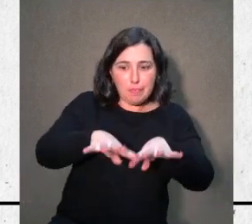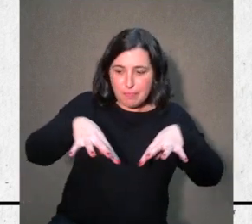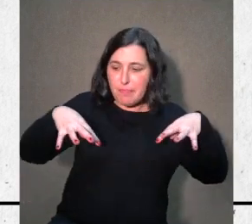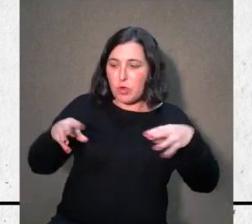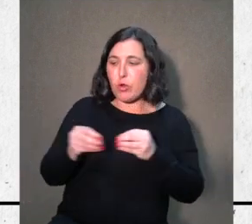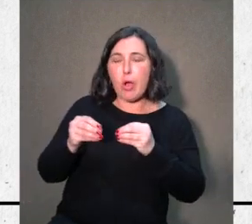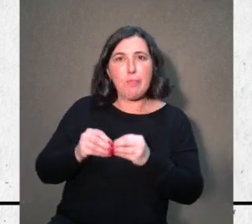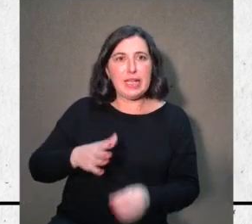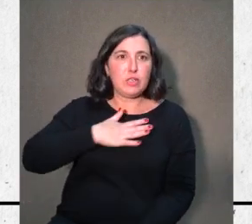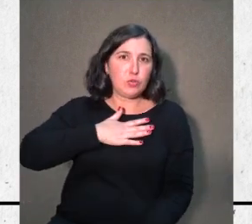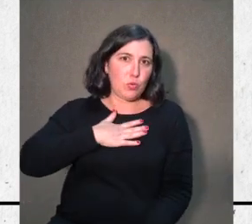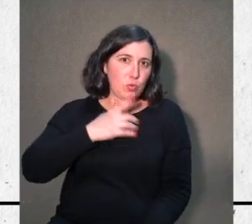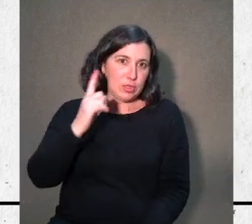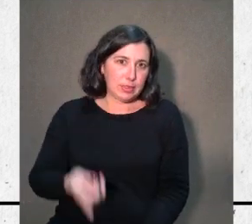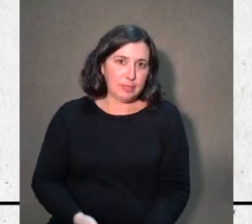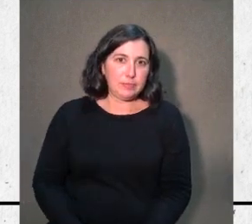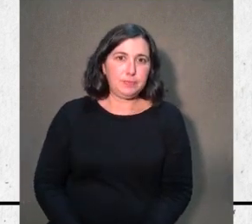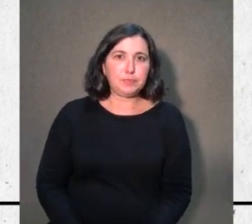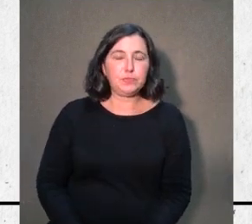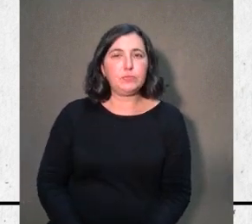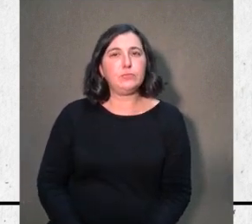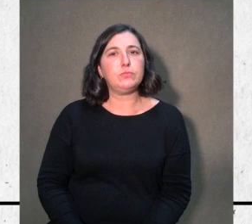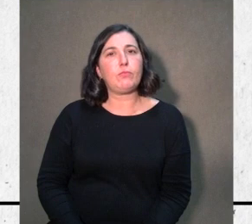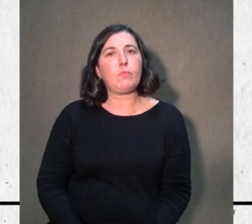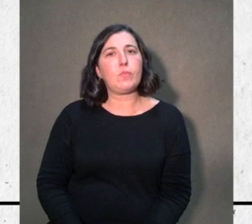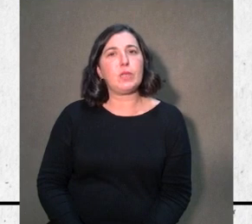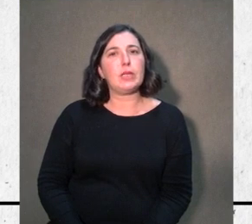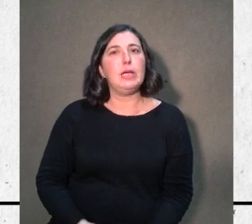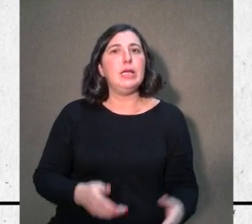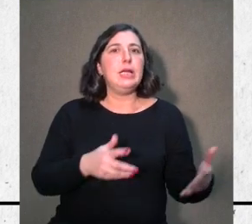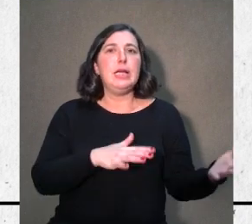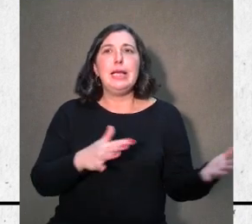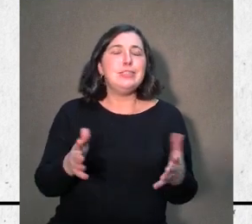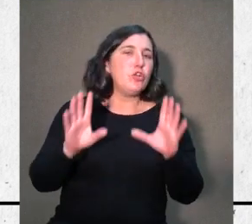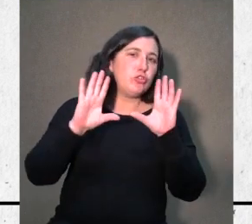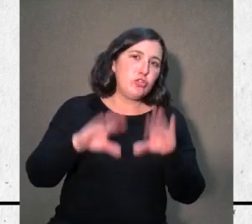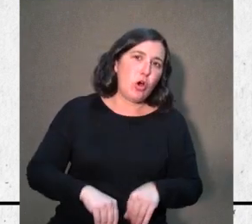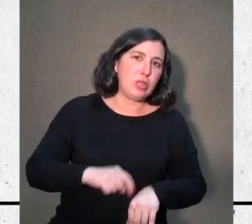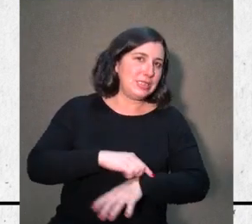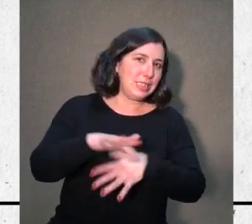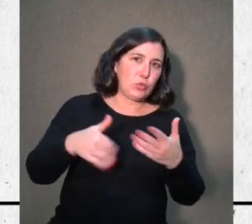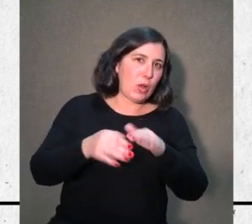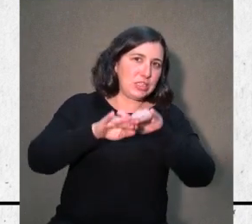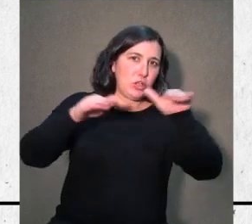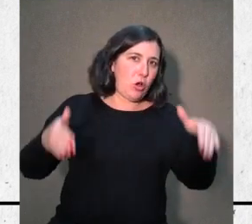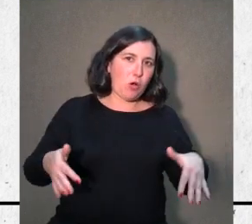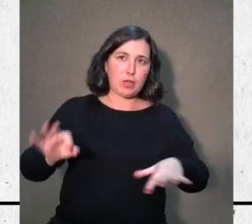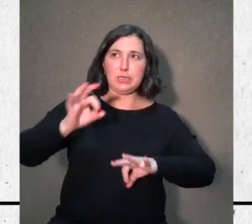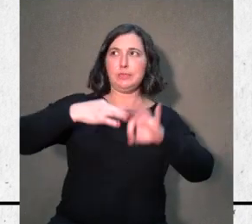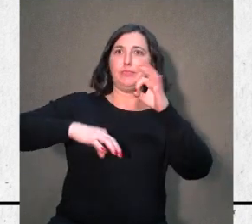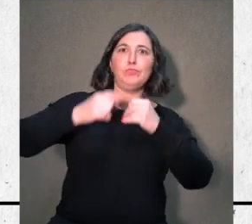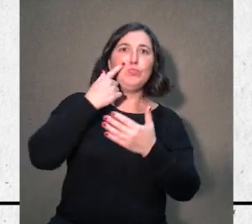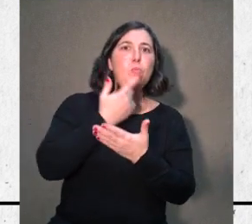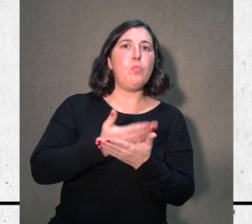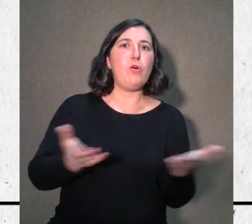el público como compañeros y con uno mismo, ¿no? Tal cual. Y pasa en las disciplinas escénicas, en todas, en general. Sí, claro, sí. Estamos